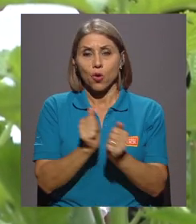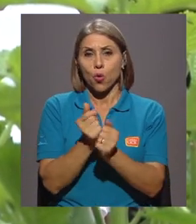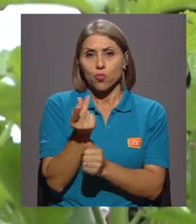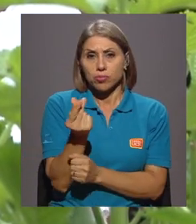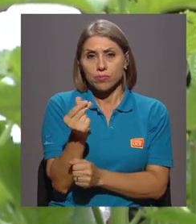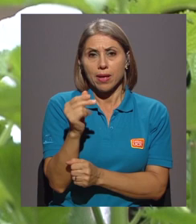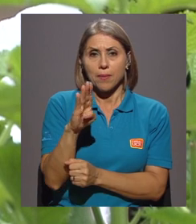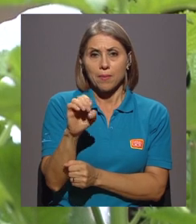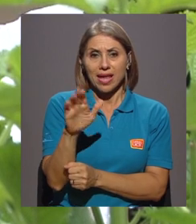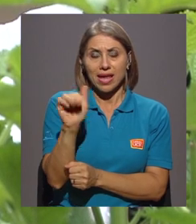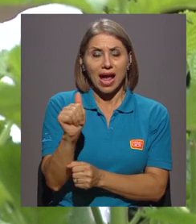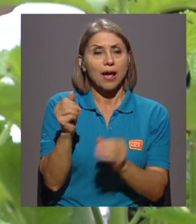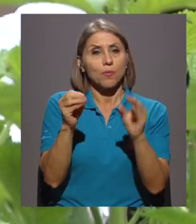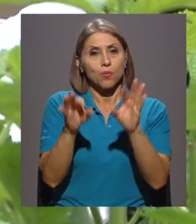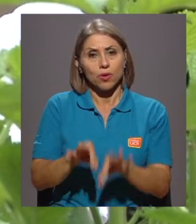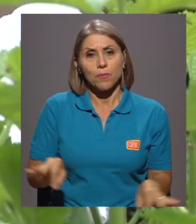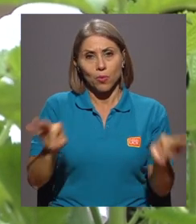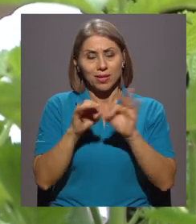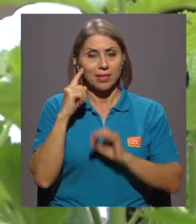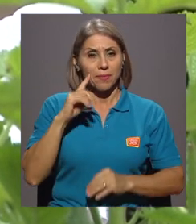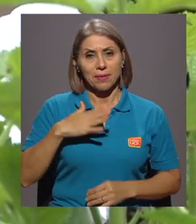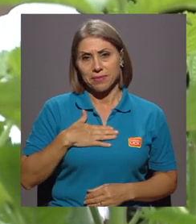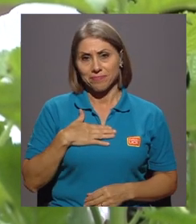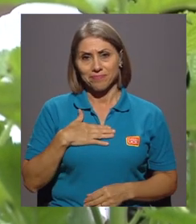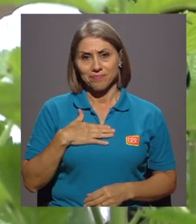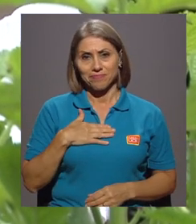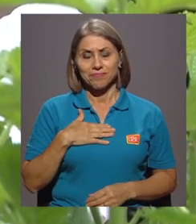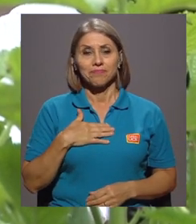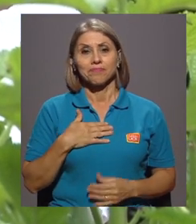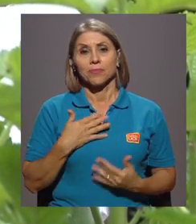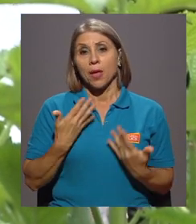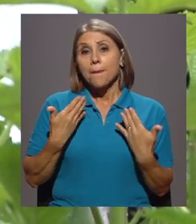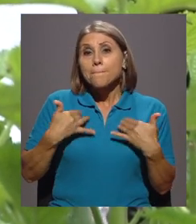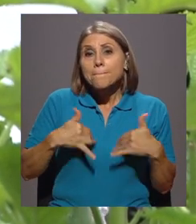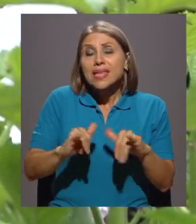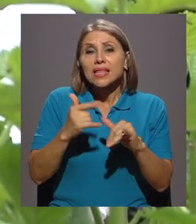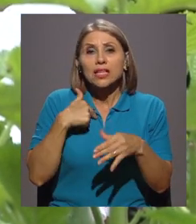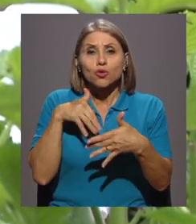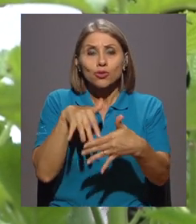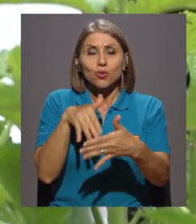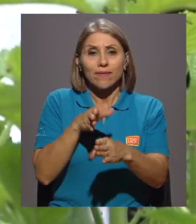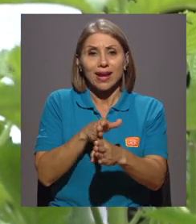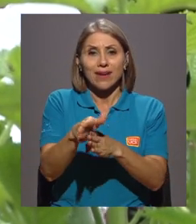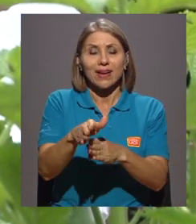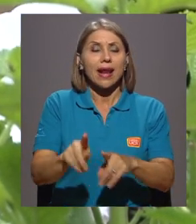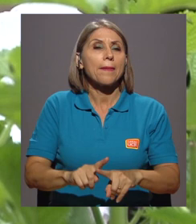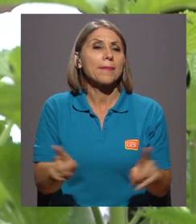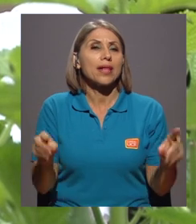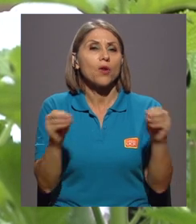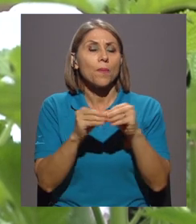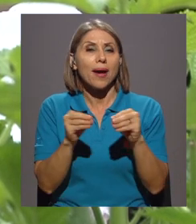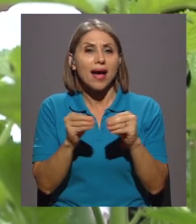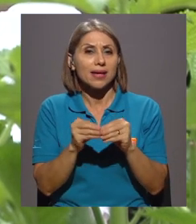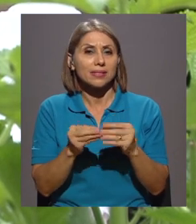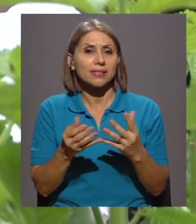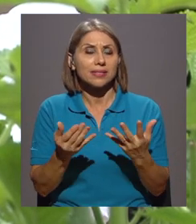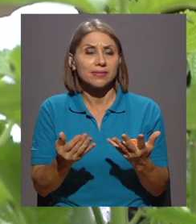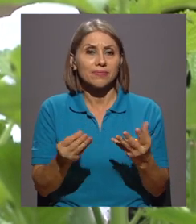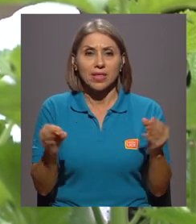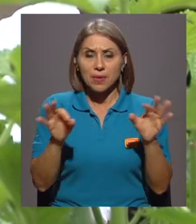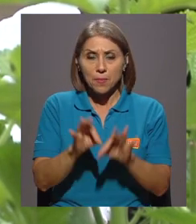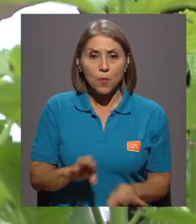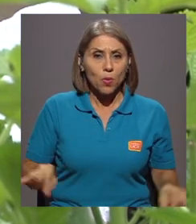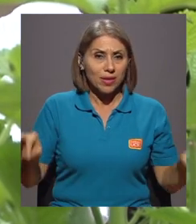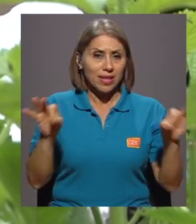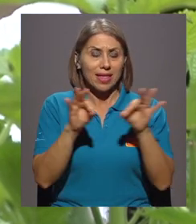fue un aporte muy importante para mí mediante estaba en la carrera. Pero creo que lo que más ha